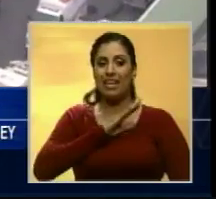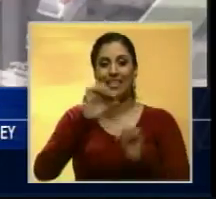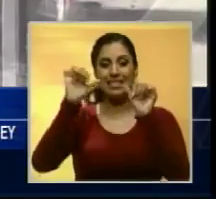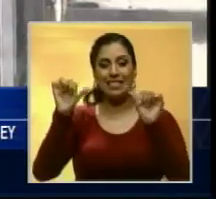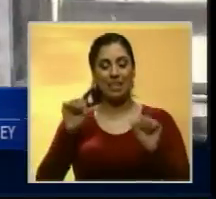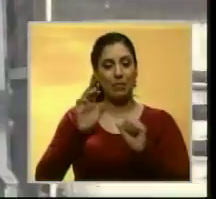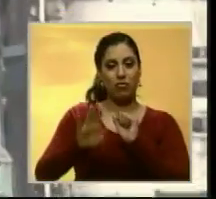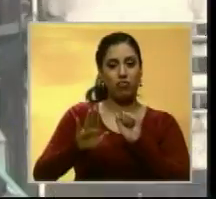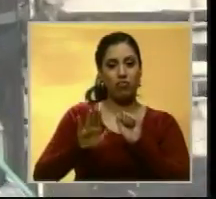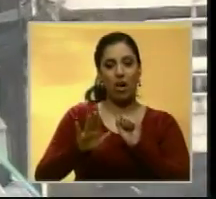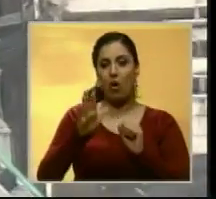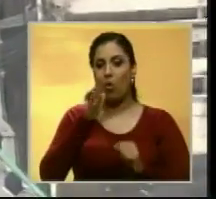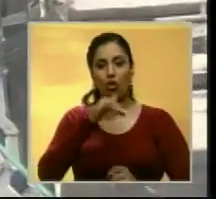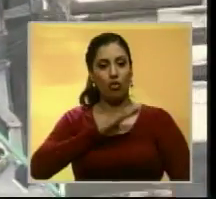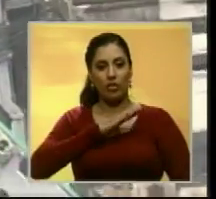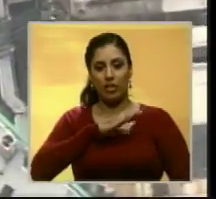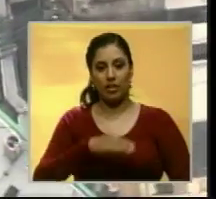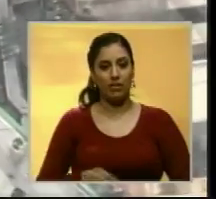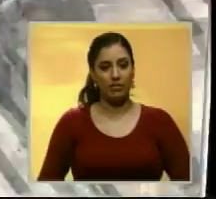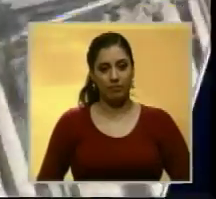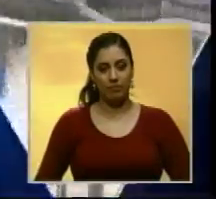sistema de frenado automático.